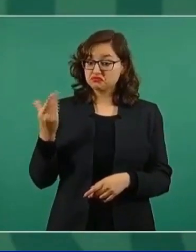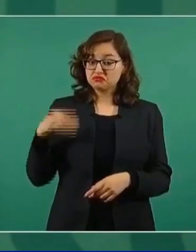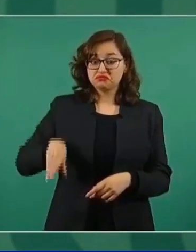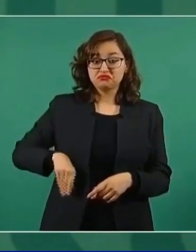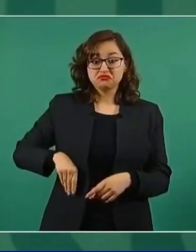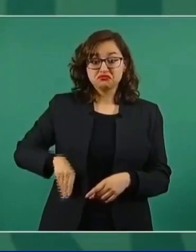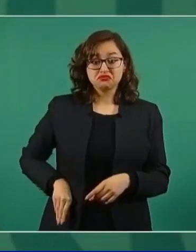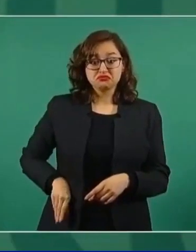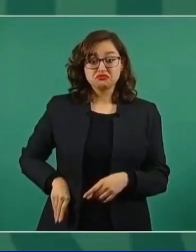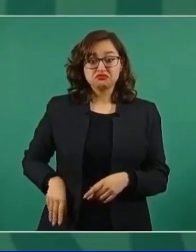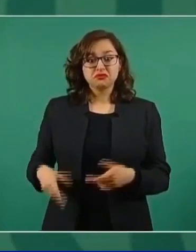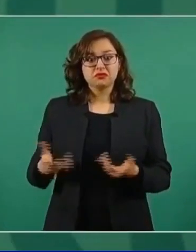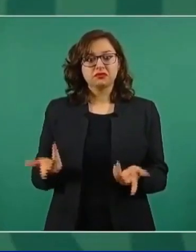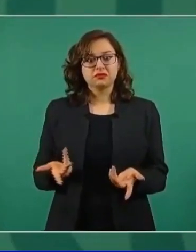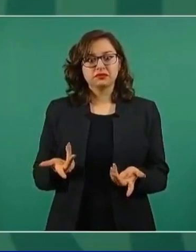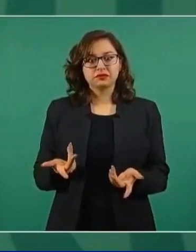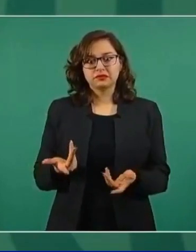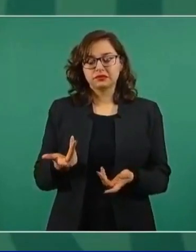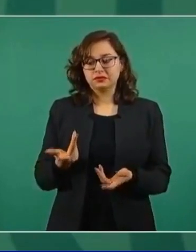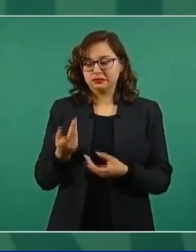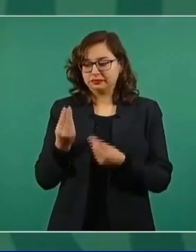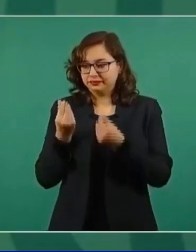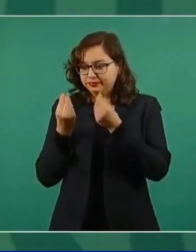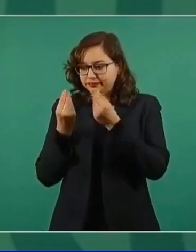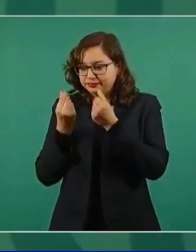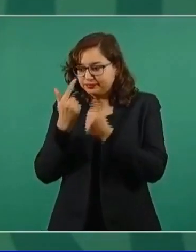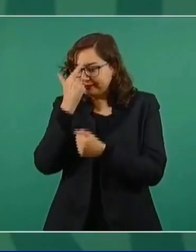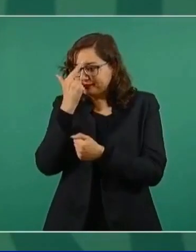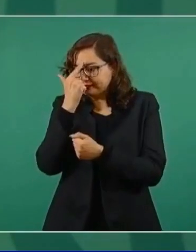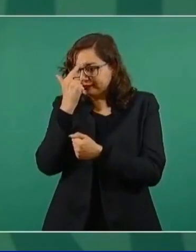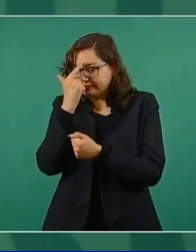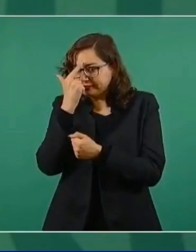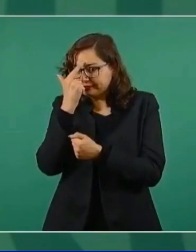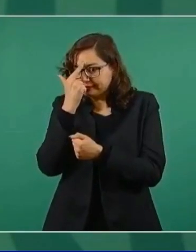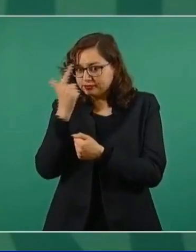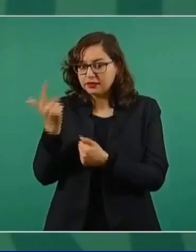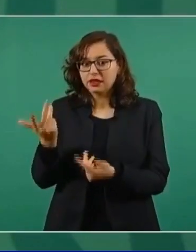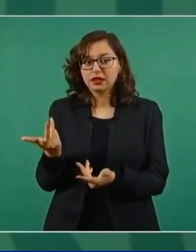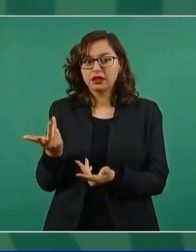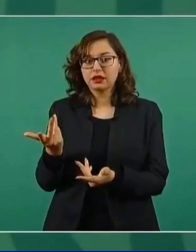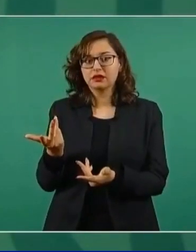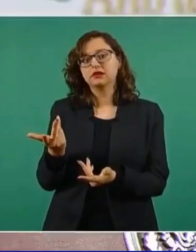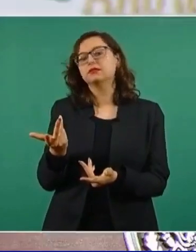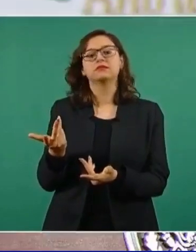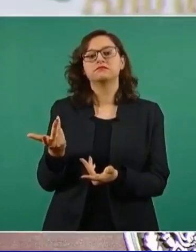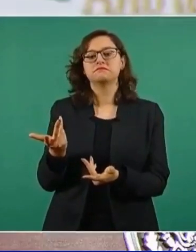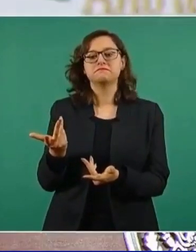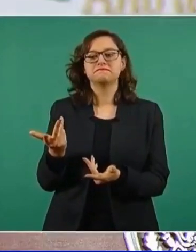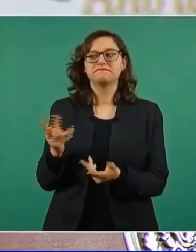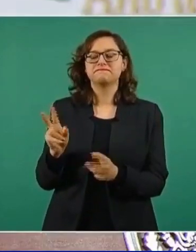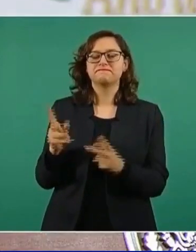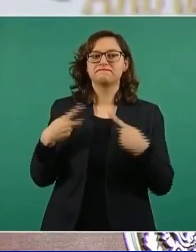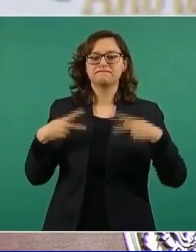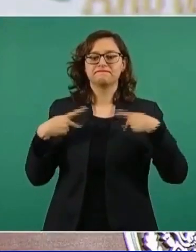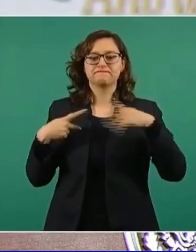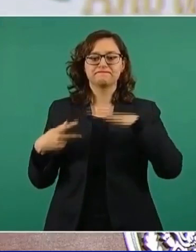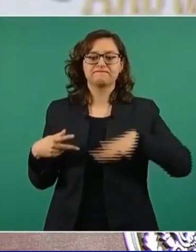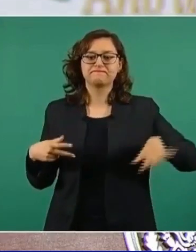el que se preocupa tanto por ganar dinero, ya no da confianza.